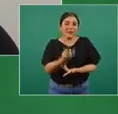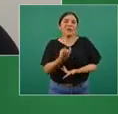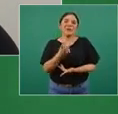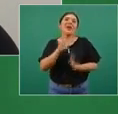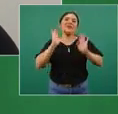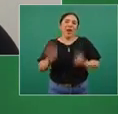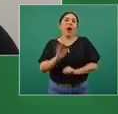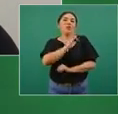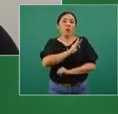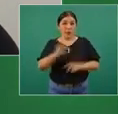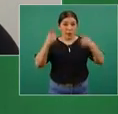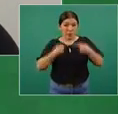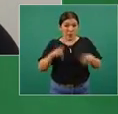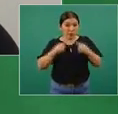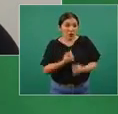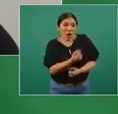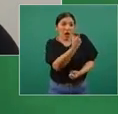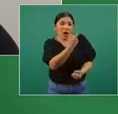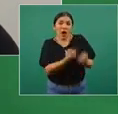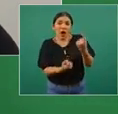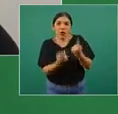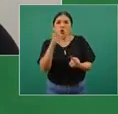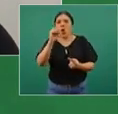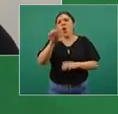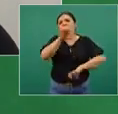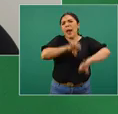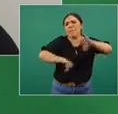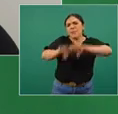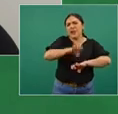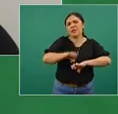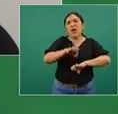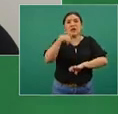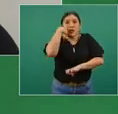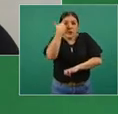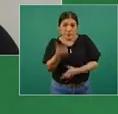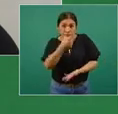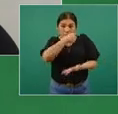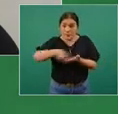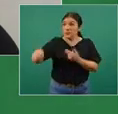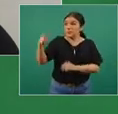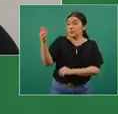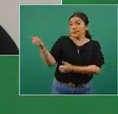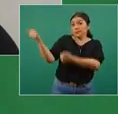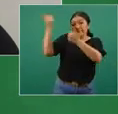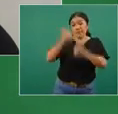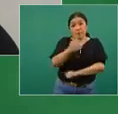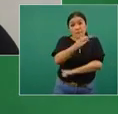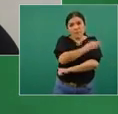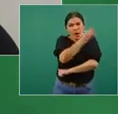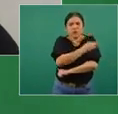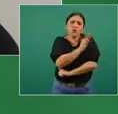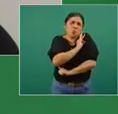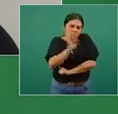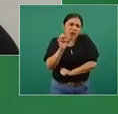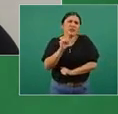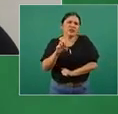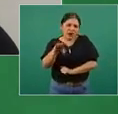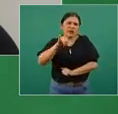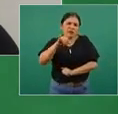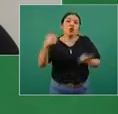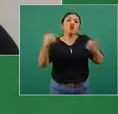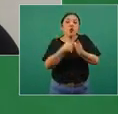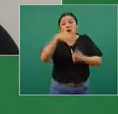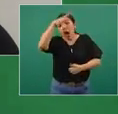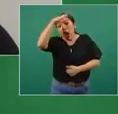que personas o empresas o entidades que quieran adquirirla de manera directa, lo puedan hacer, obviamente